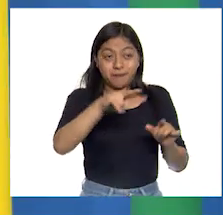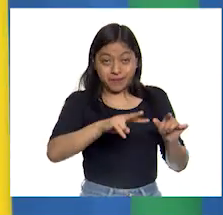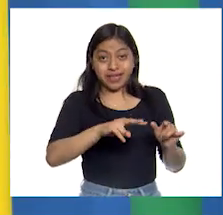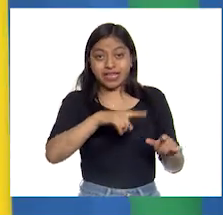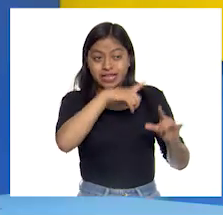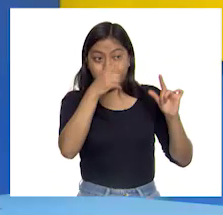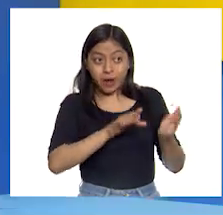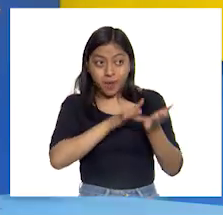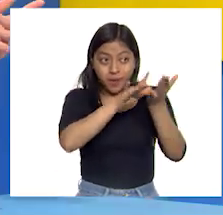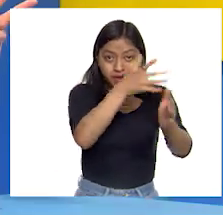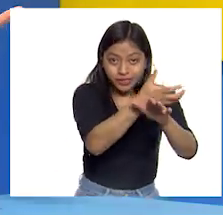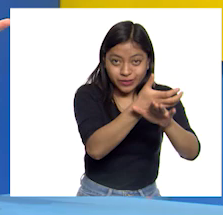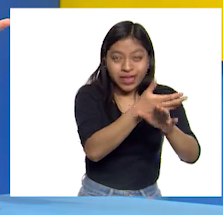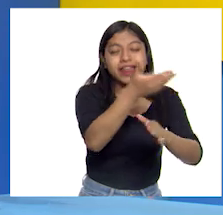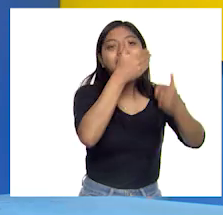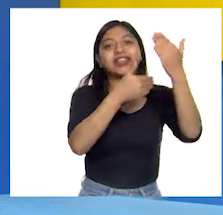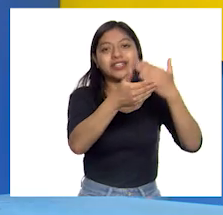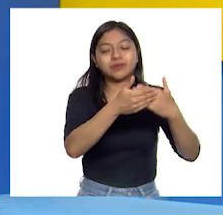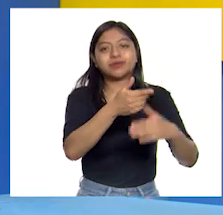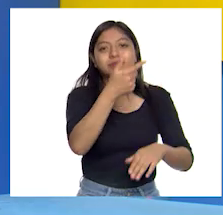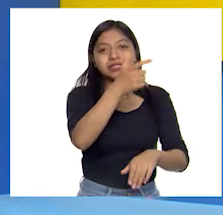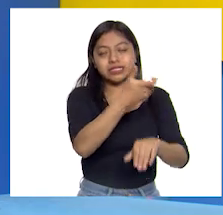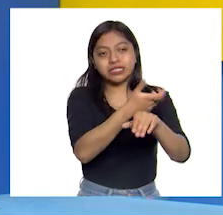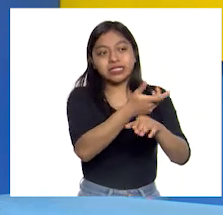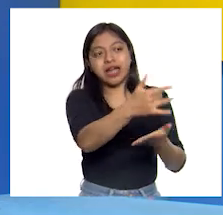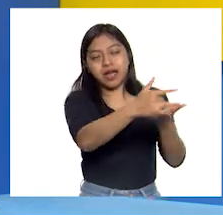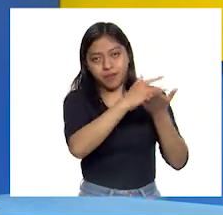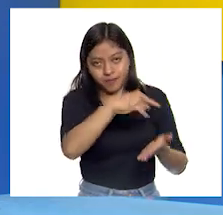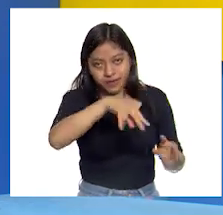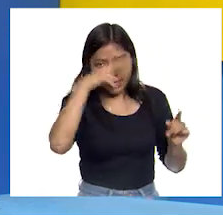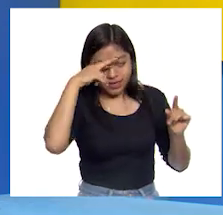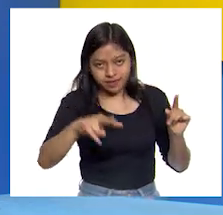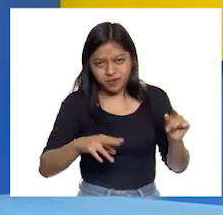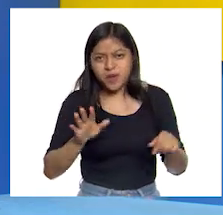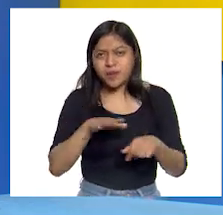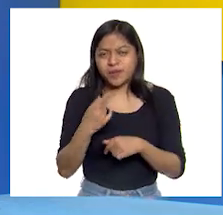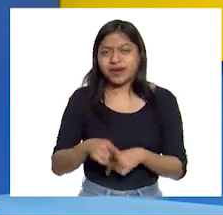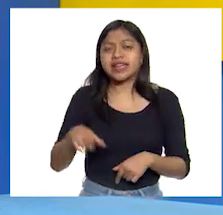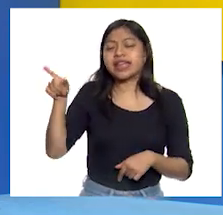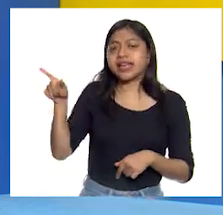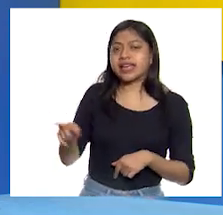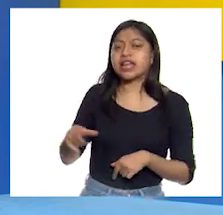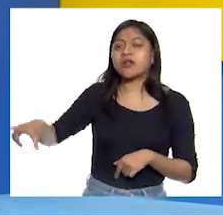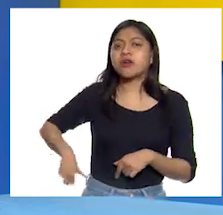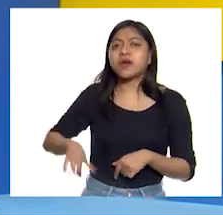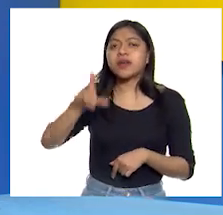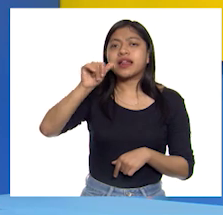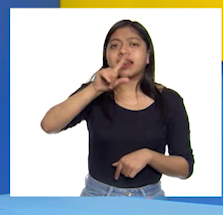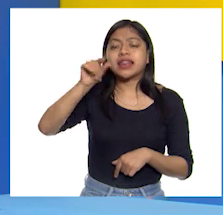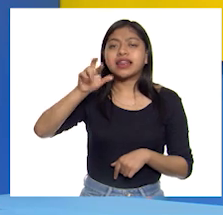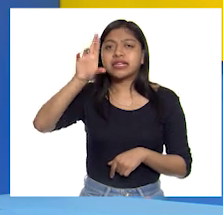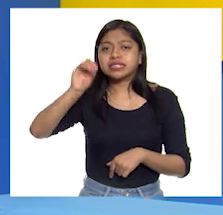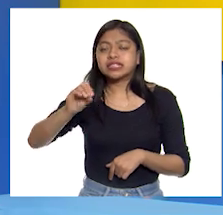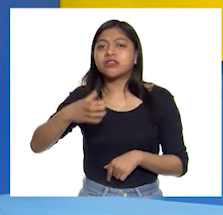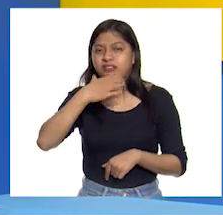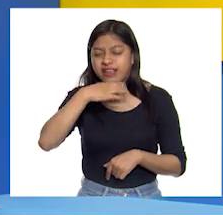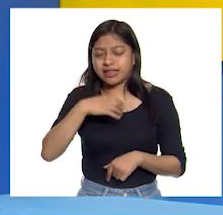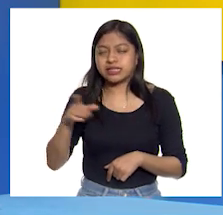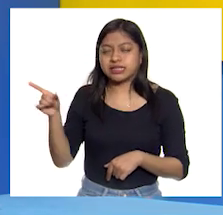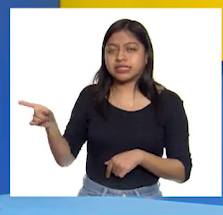no a todos les fue tan mal, después de la guerra. En contraste con Europa, el final de la guerra dejó reforzada la economía